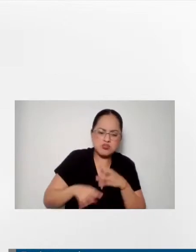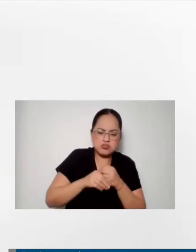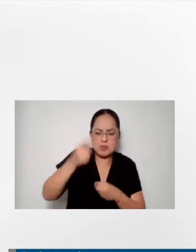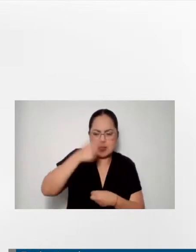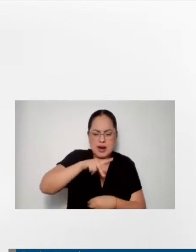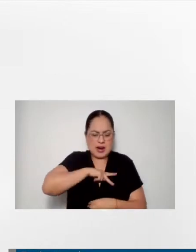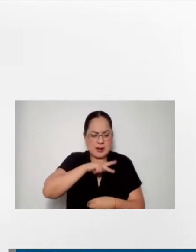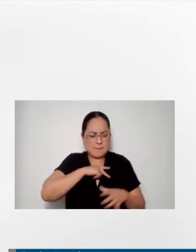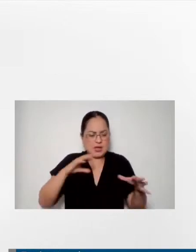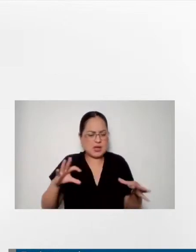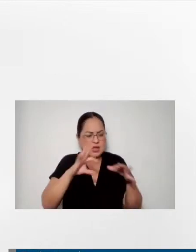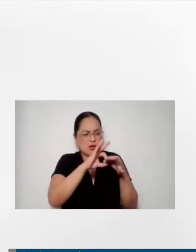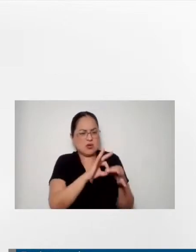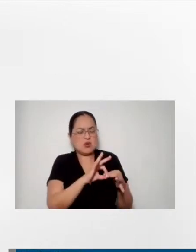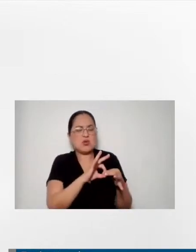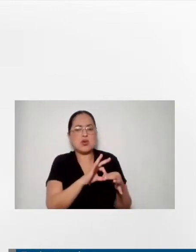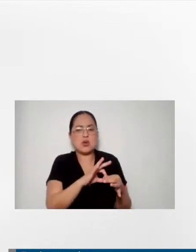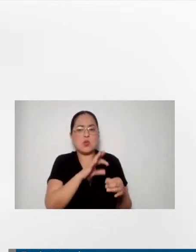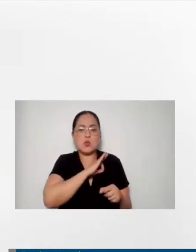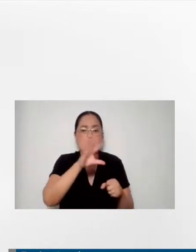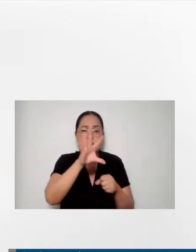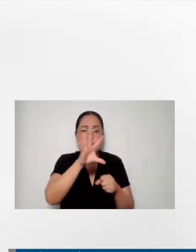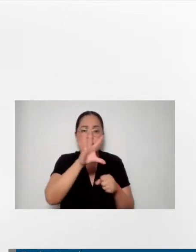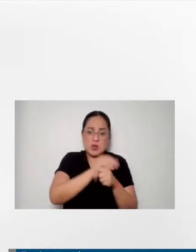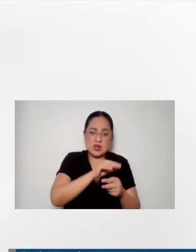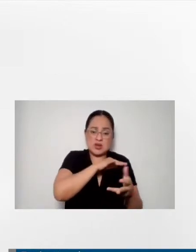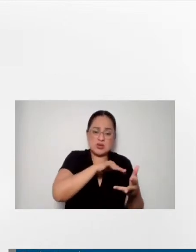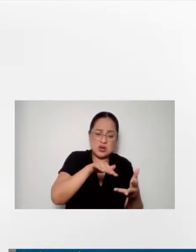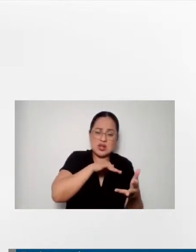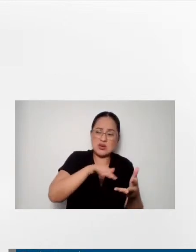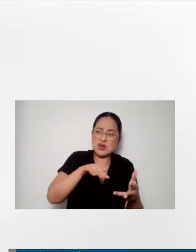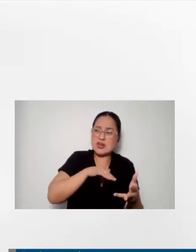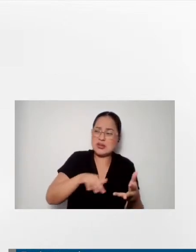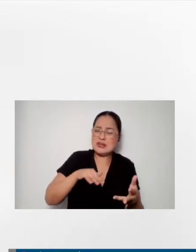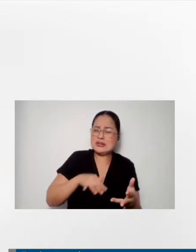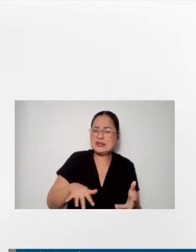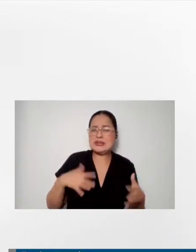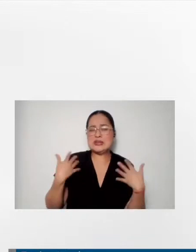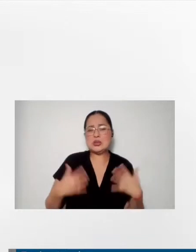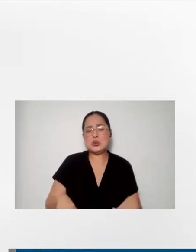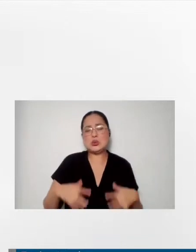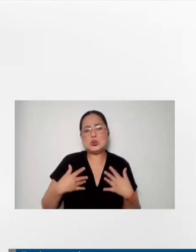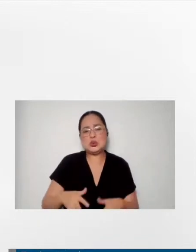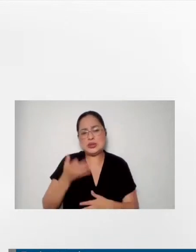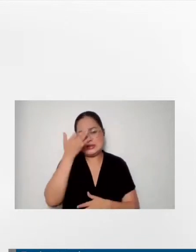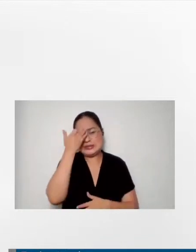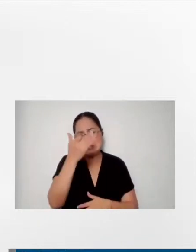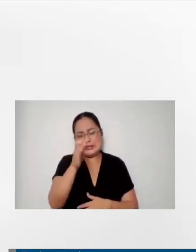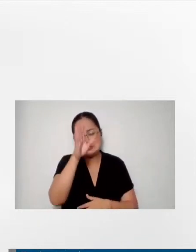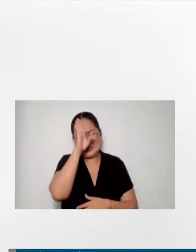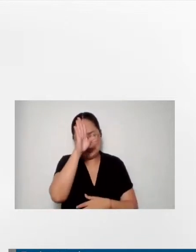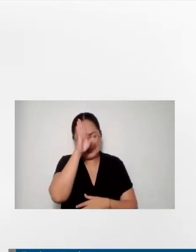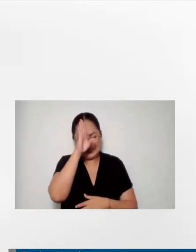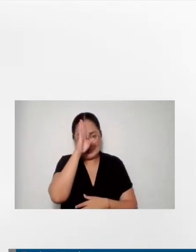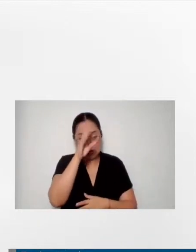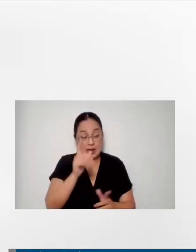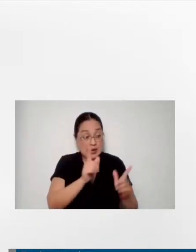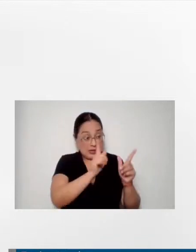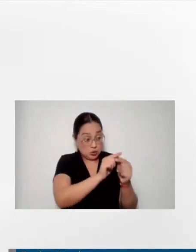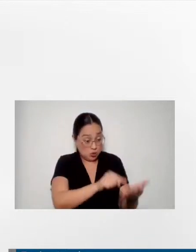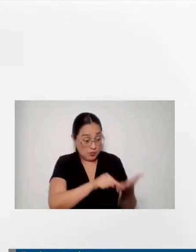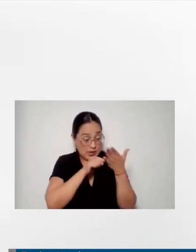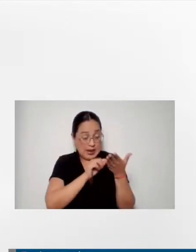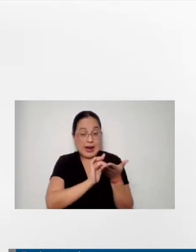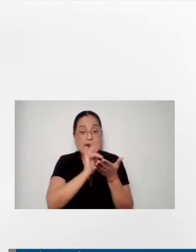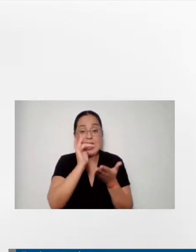Y pues leer todas las sentencias, todos los hechos, creo que toma mucho tiempo, y creo que ese resumen de hecho se vuelve muy valioso por eso,